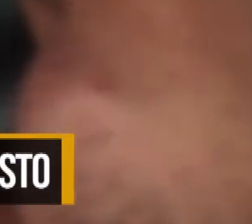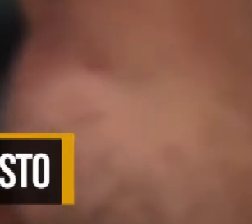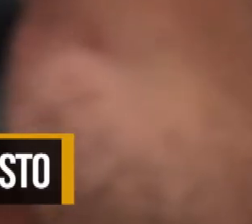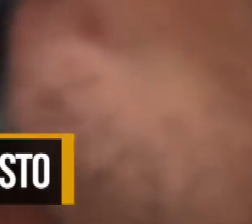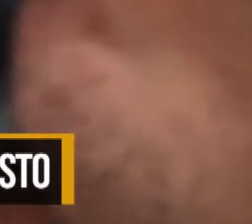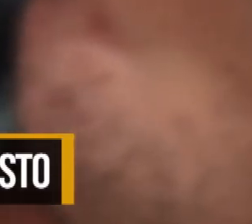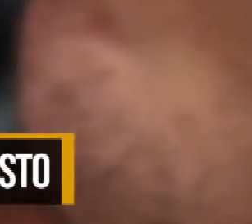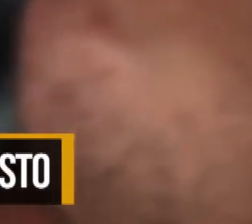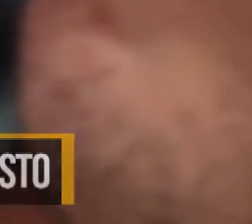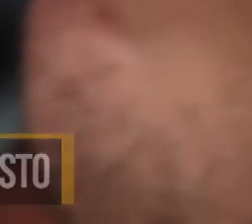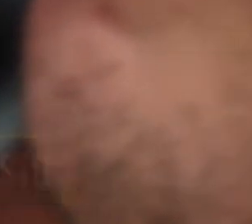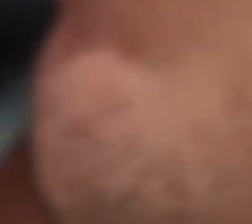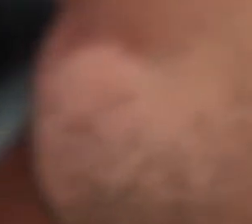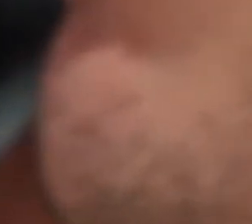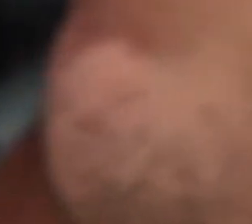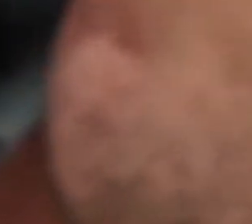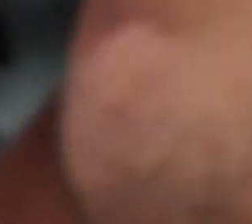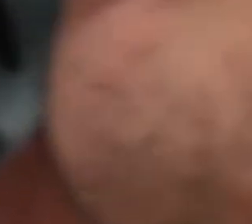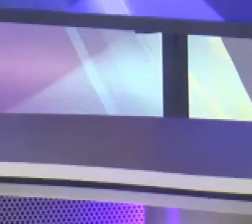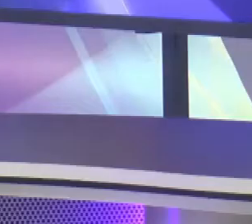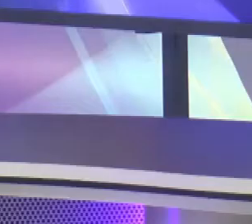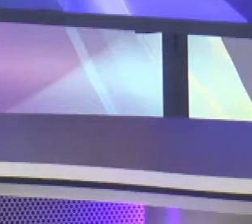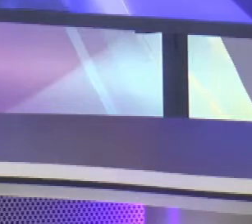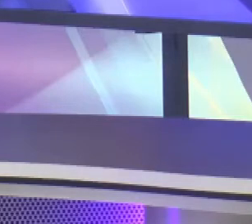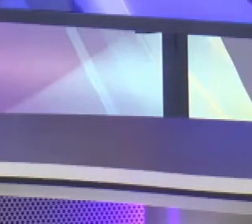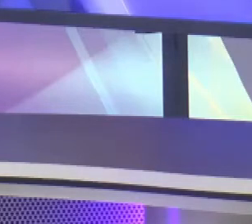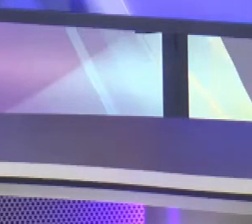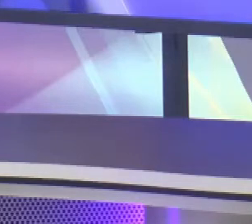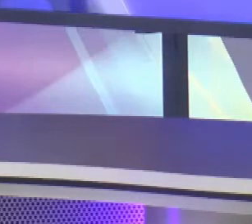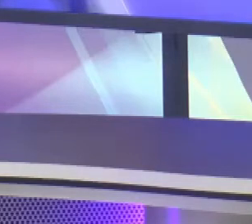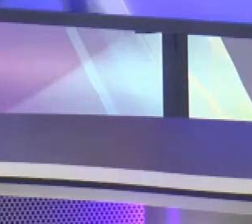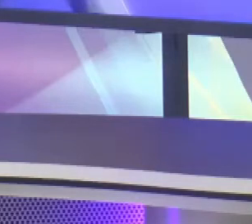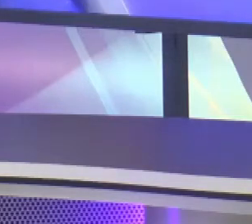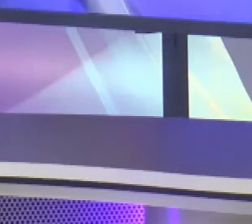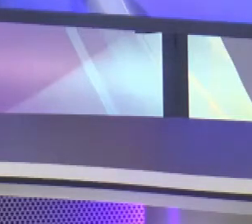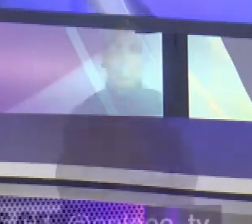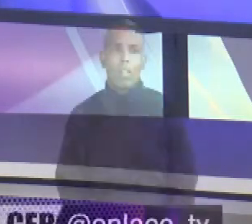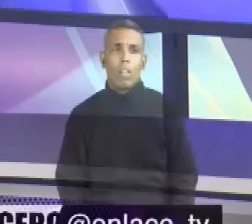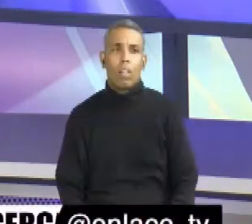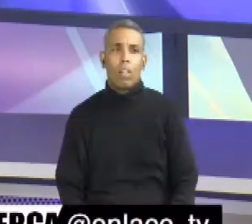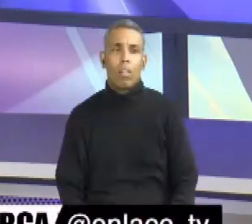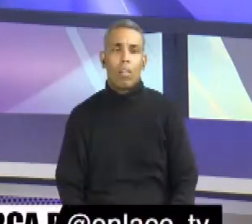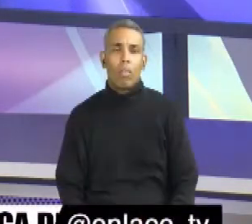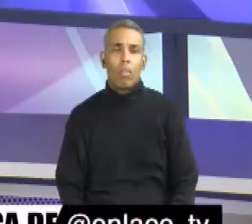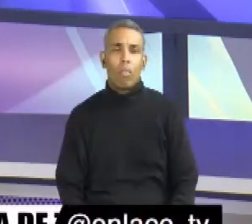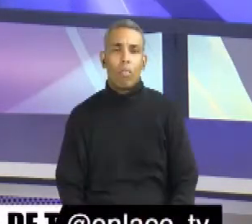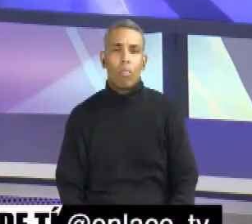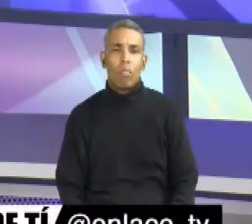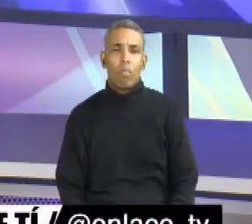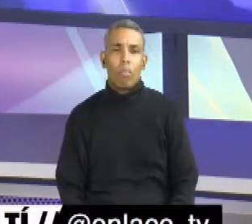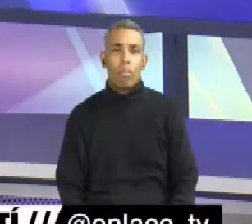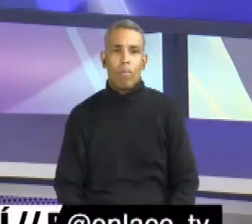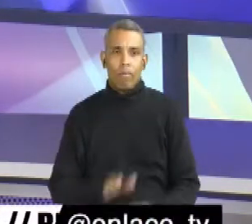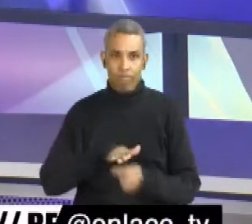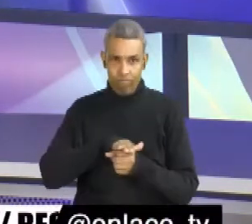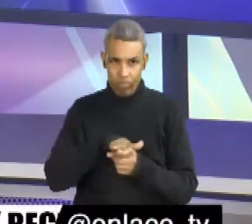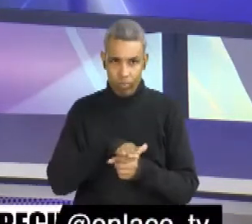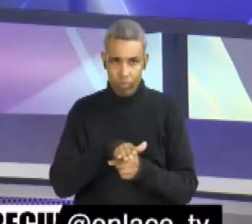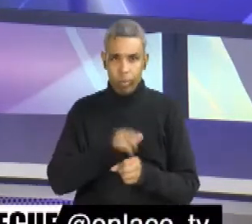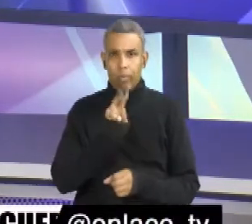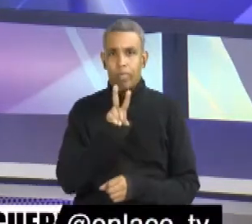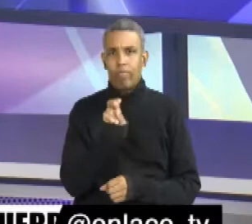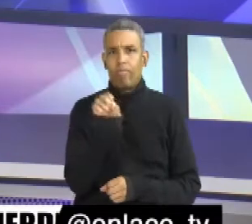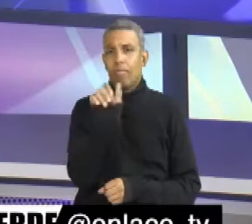fue perpetrado desde la cárcel. Autoridades de policía confirmaron el hecho ocurrido en el barrio 20 de agosto y aseguraron que estas